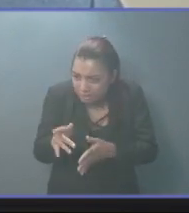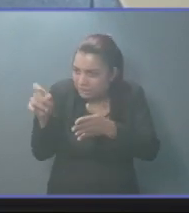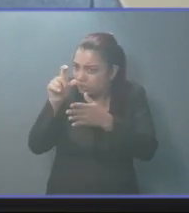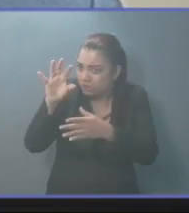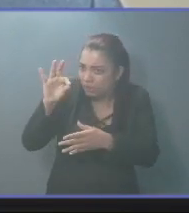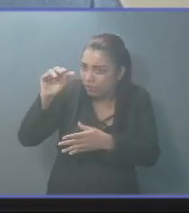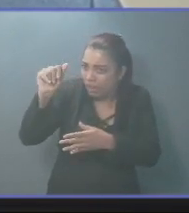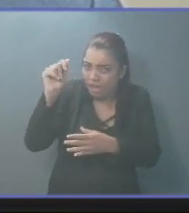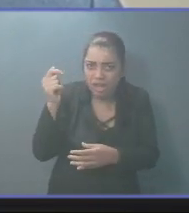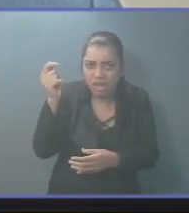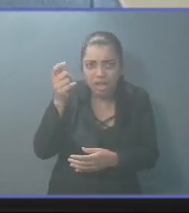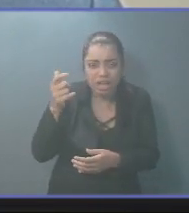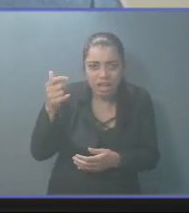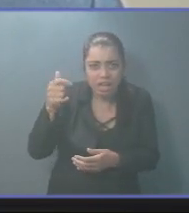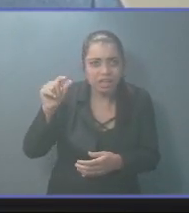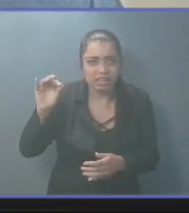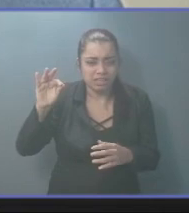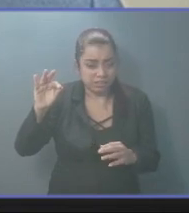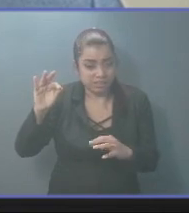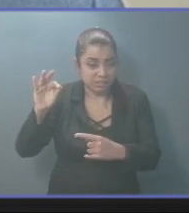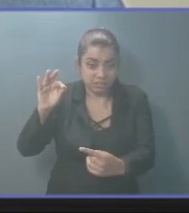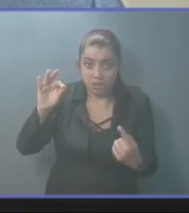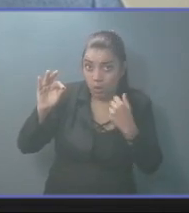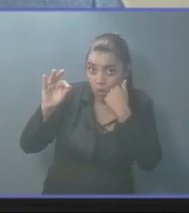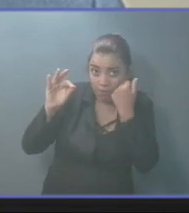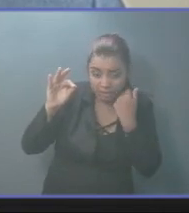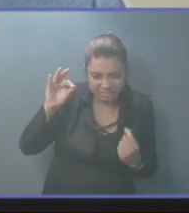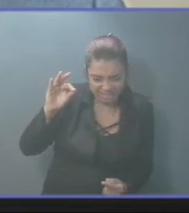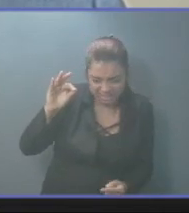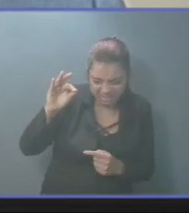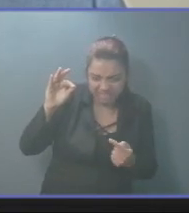aprendí que había militares buenos y militares malos